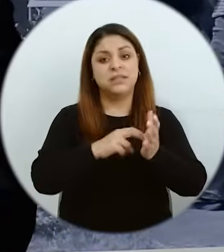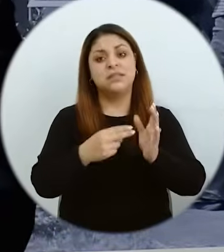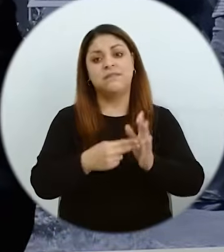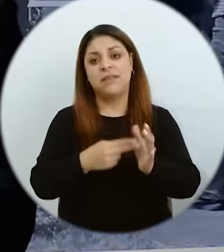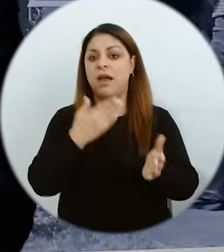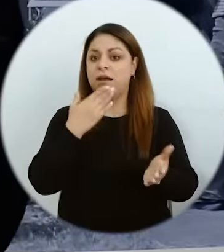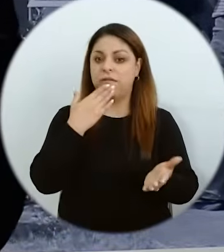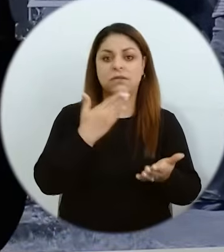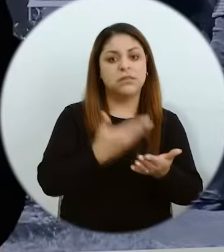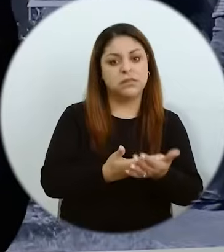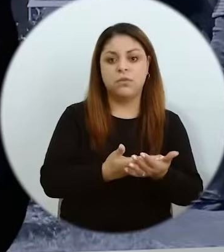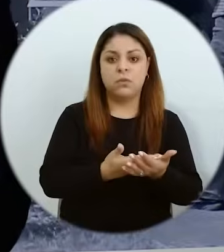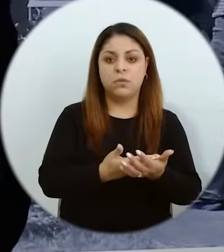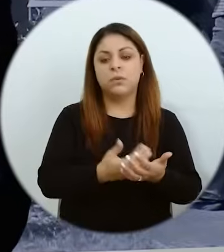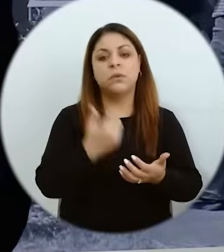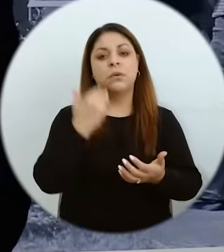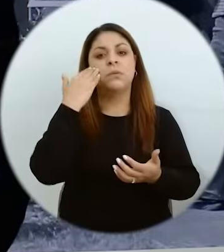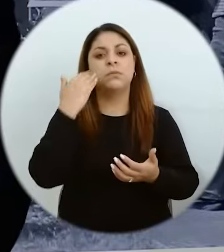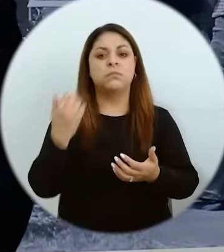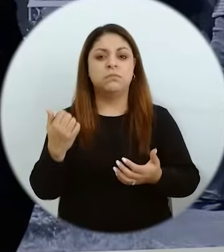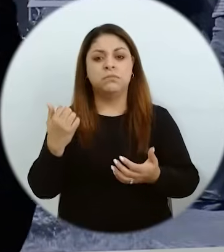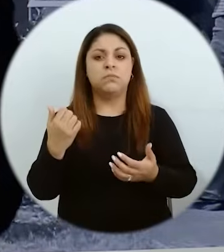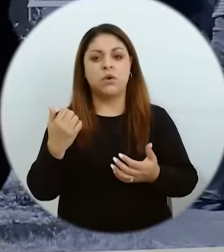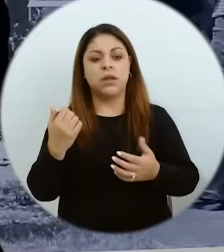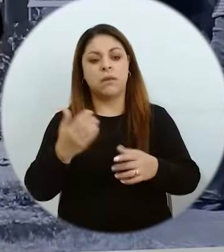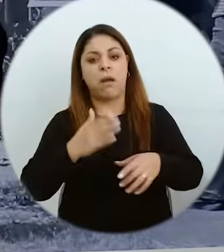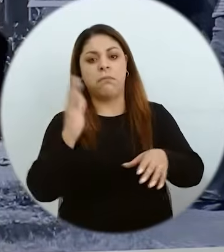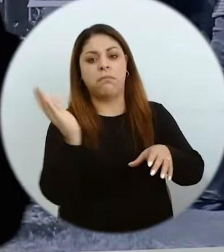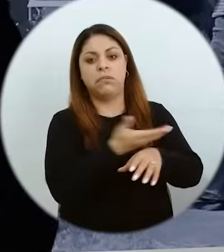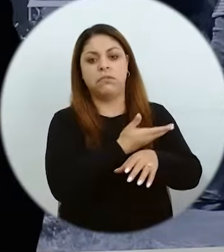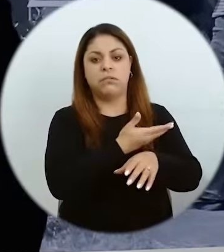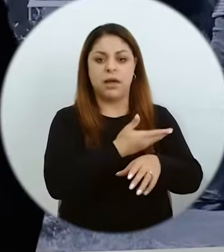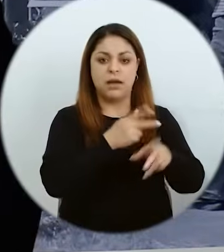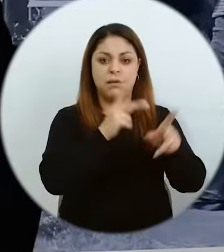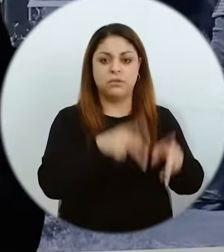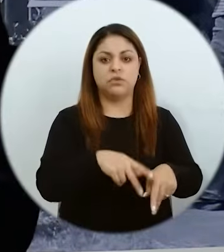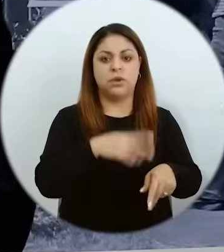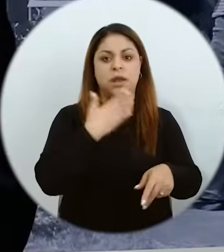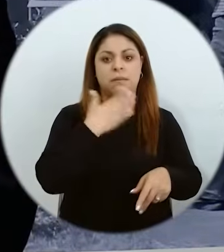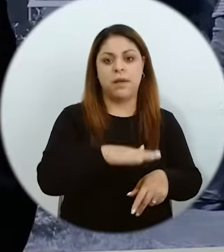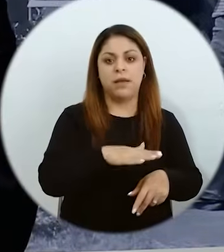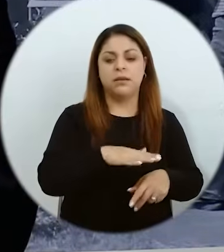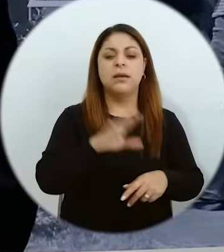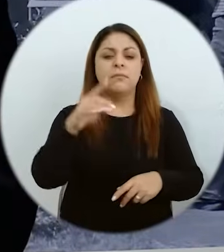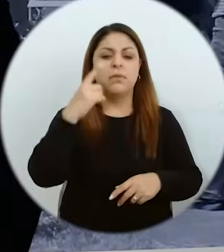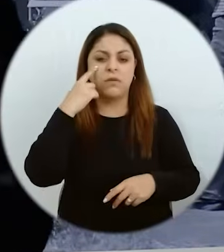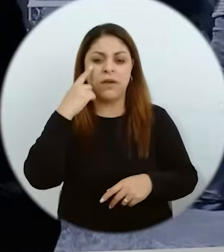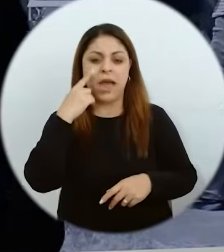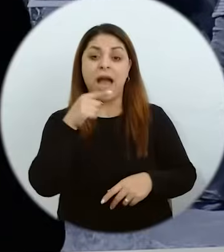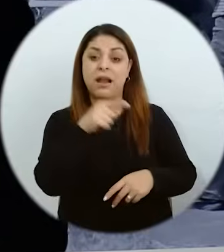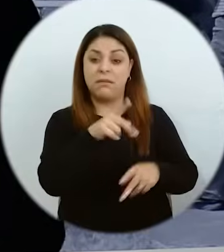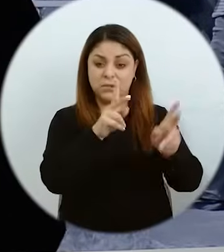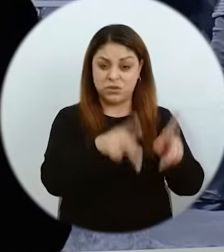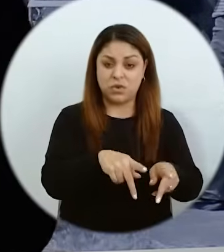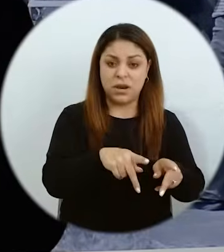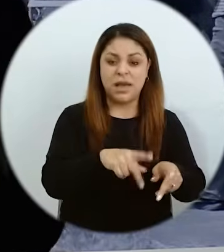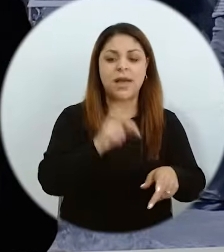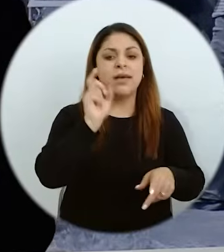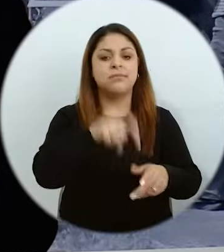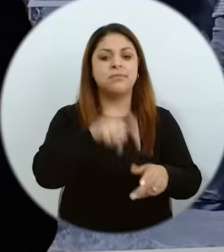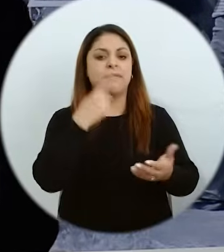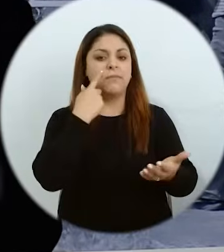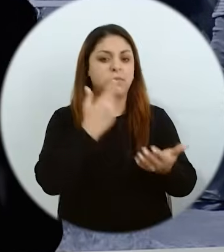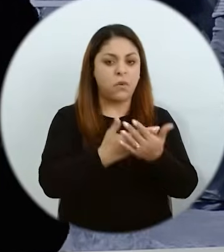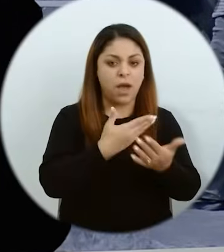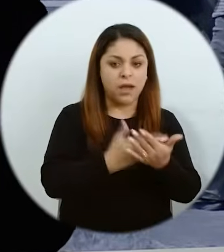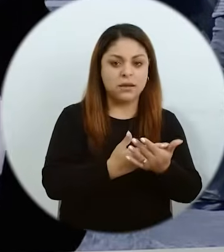penal, va a ser muy efectivo porque vamos a darle por el centro de la cabeza al infractor. Pero al infractor hay que